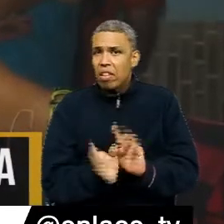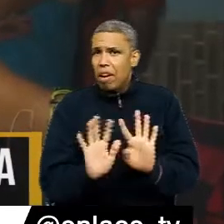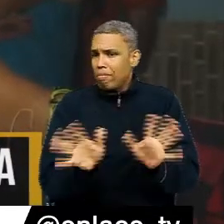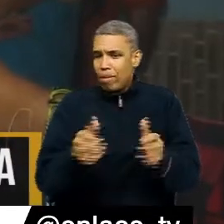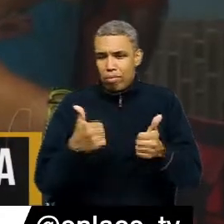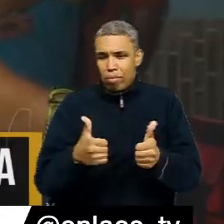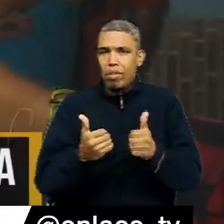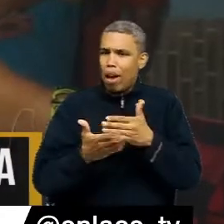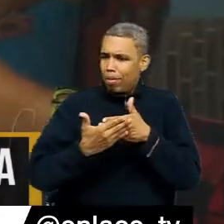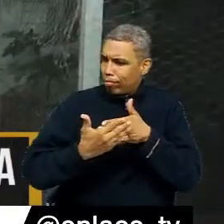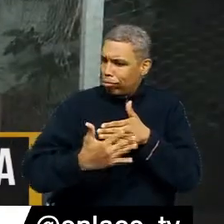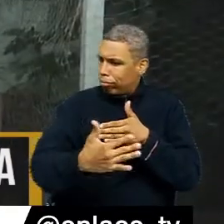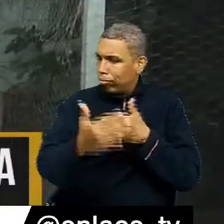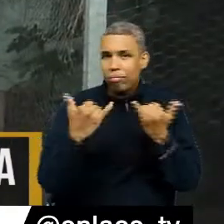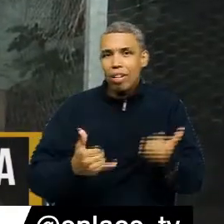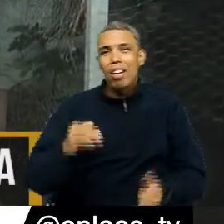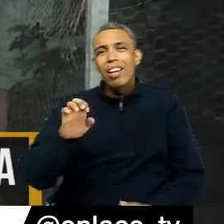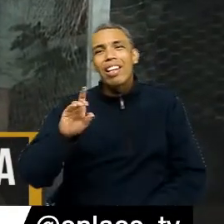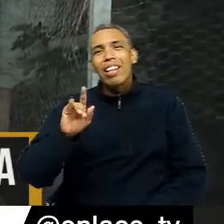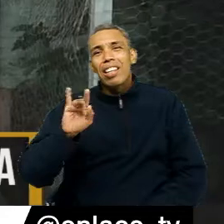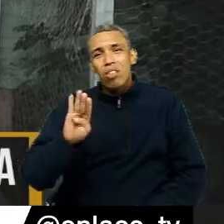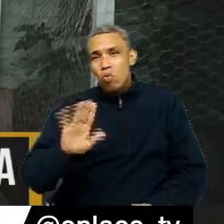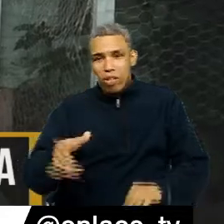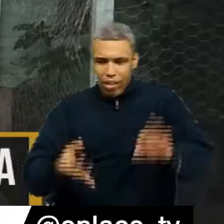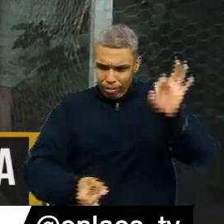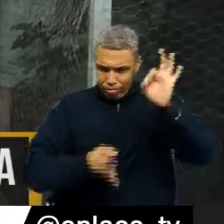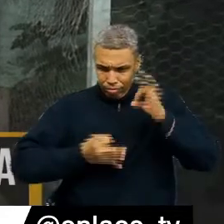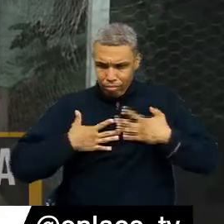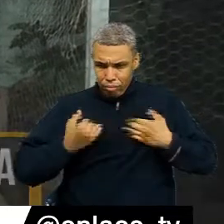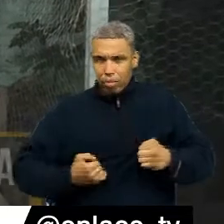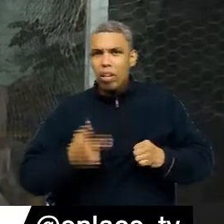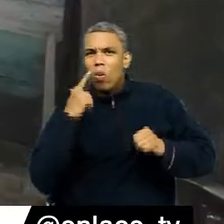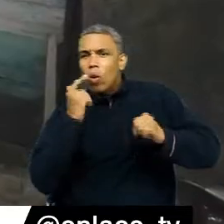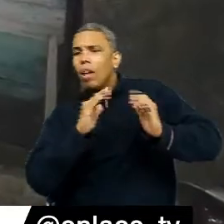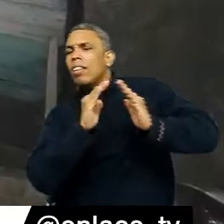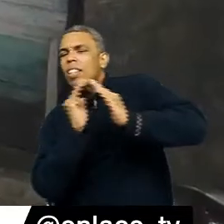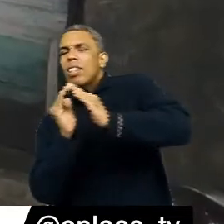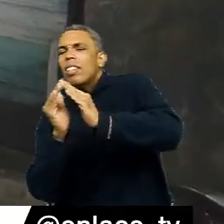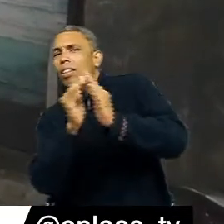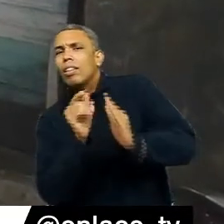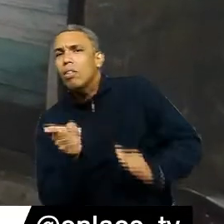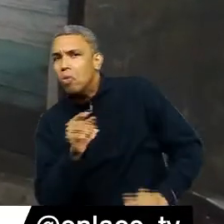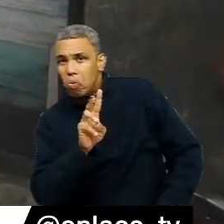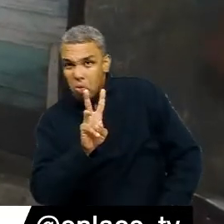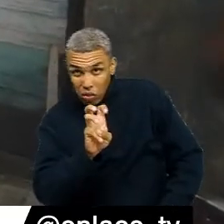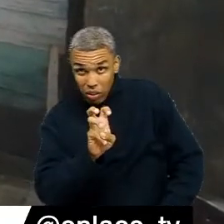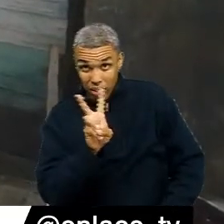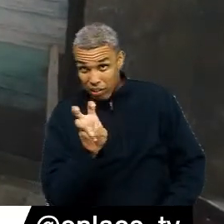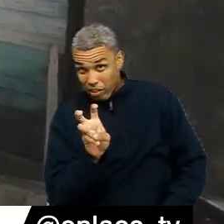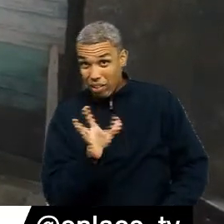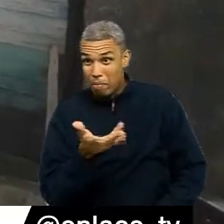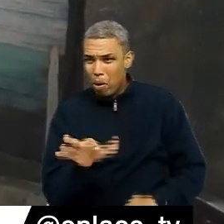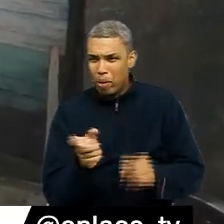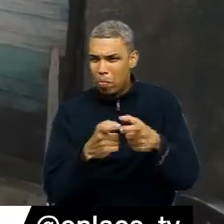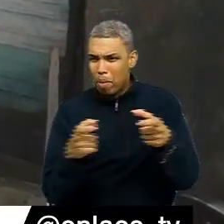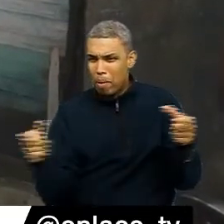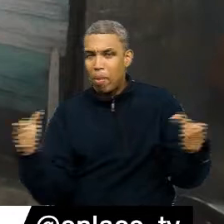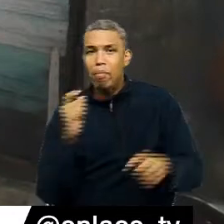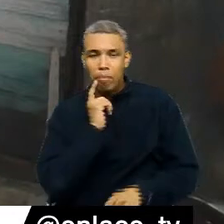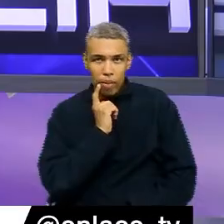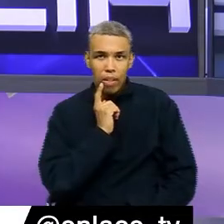Duba a titular los predios. 87 viviendas con aproximadamente 300 habitantes hacen parte de Villa de Leyva.